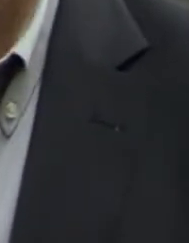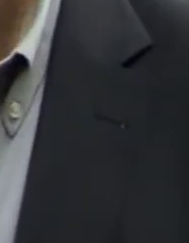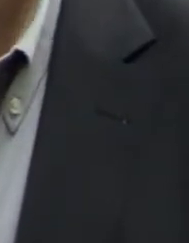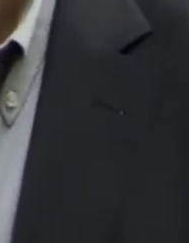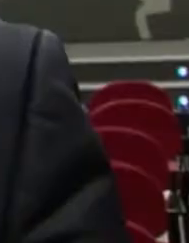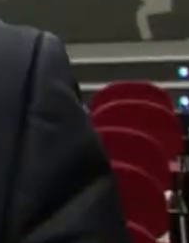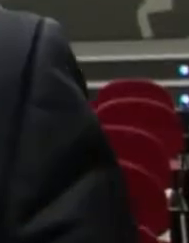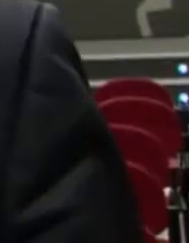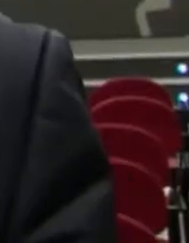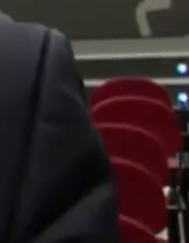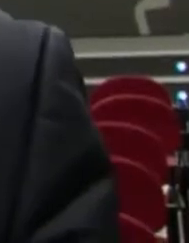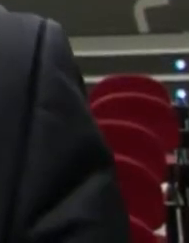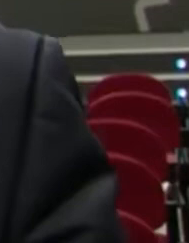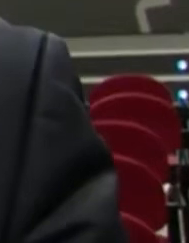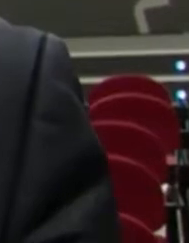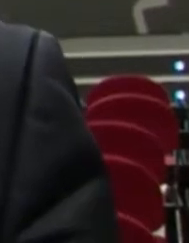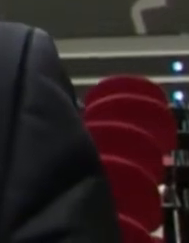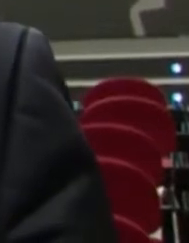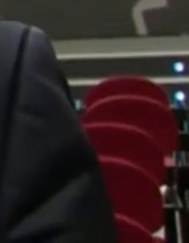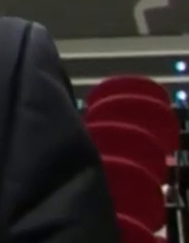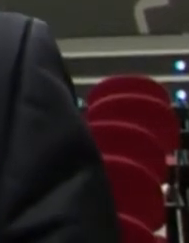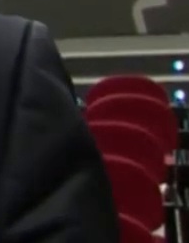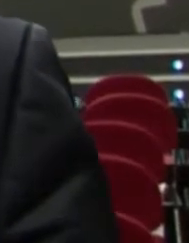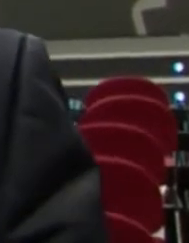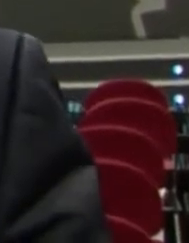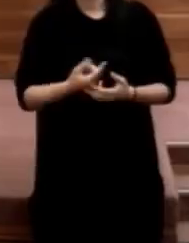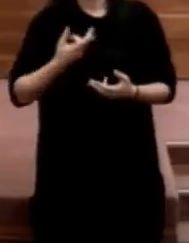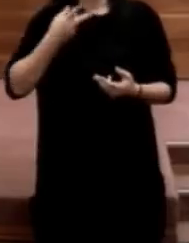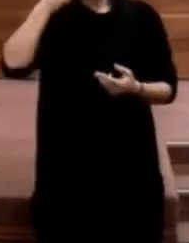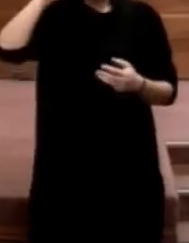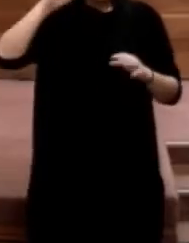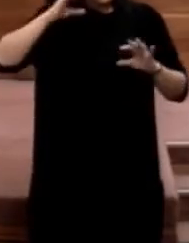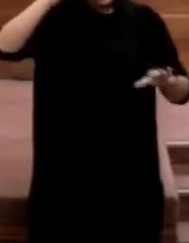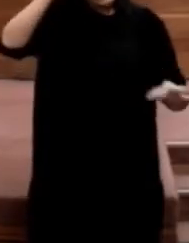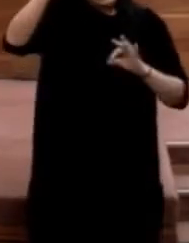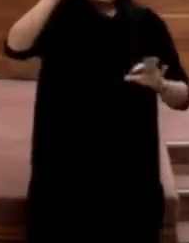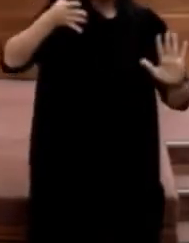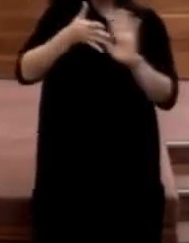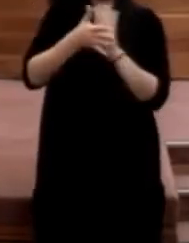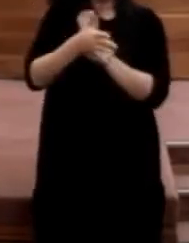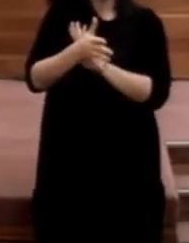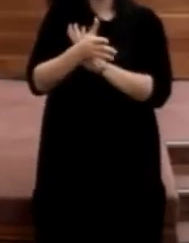estén dispuestos a intervenir en la política cuando es necesario, ¿no?